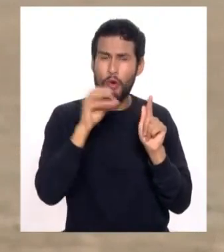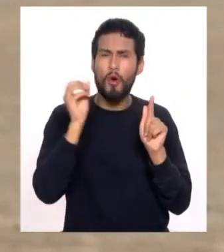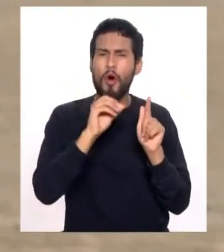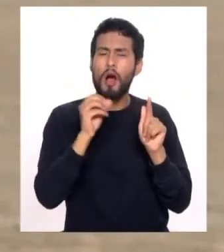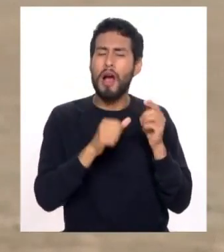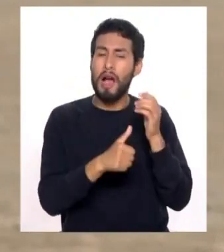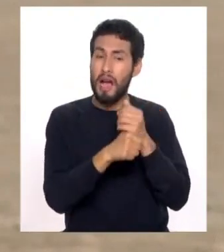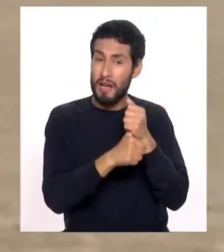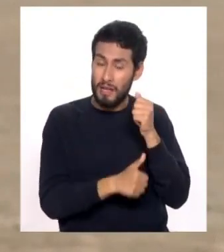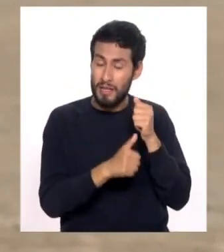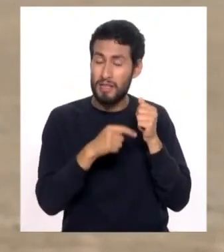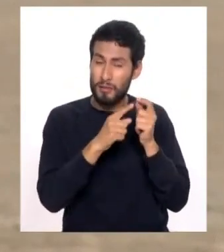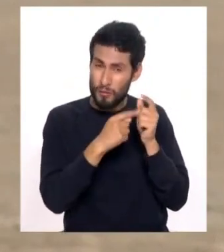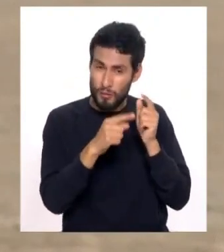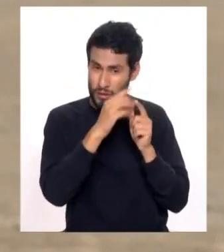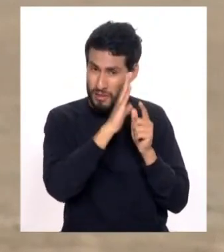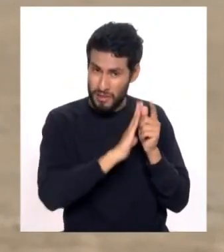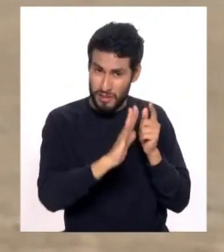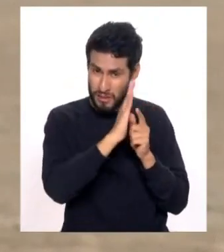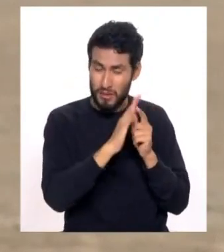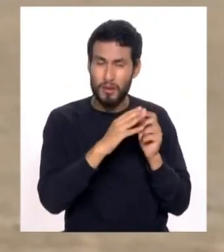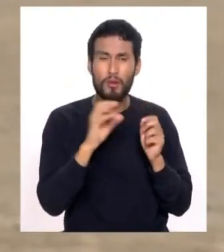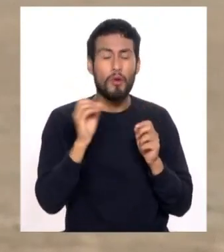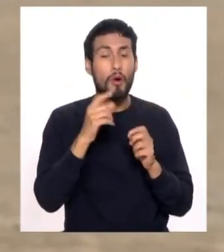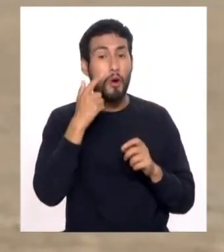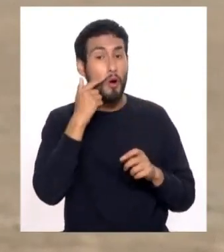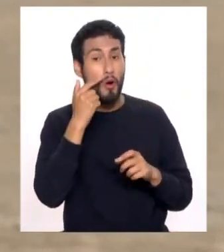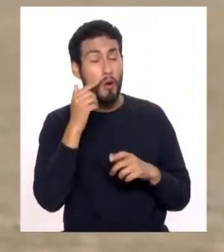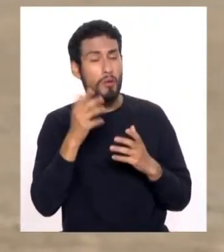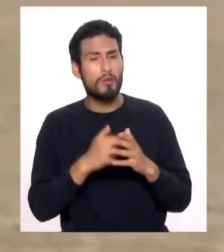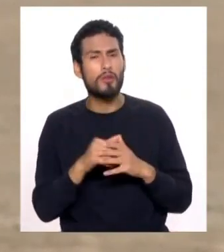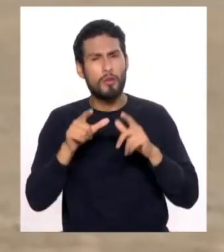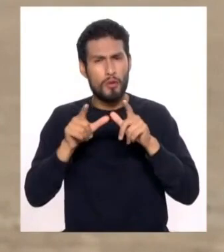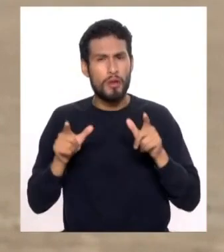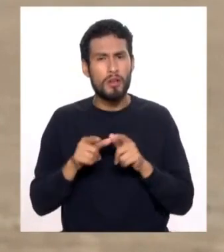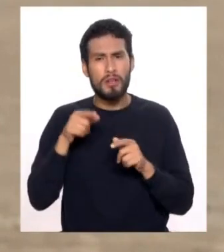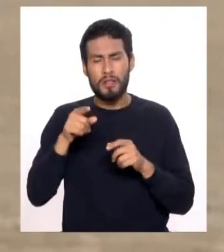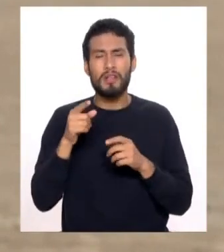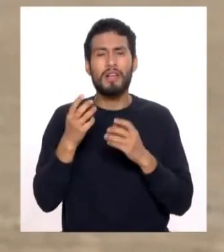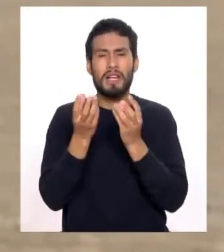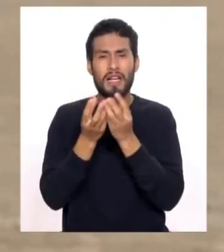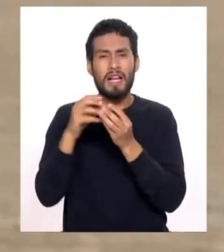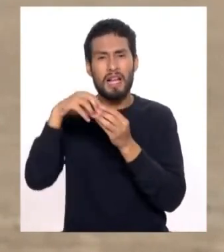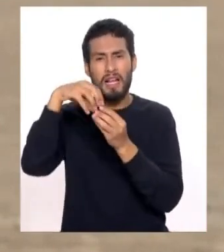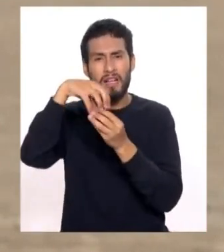circuncisión, en la zona circundante del ano, o en el caso de los varones también en la zona del glande, ¿no?